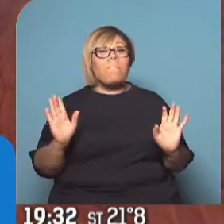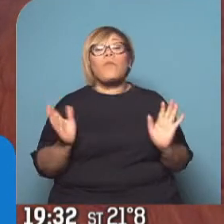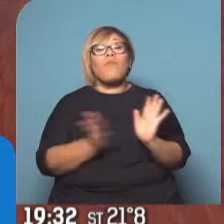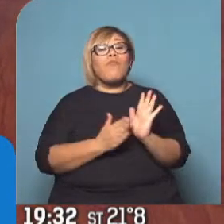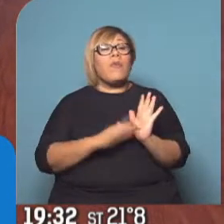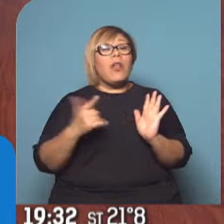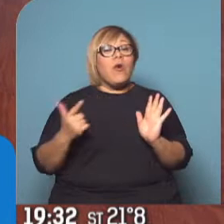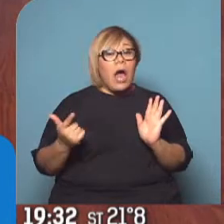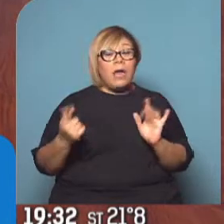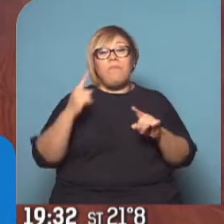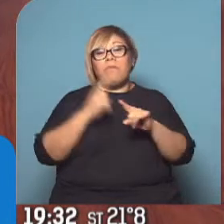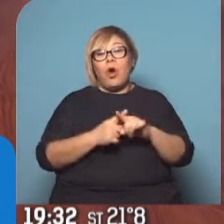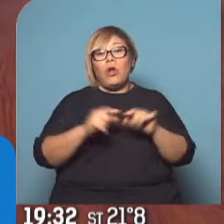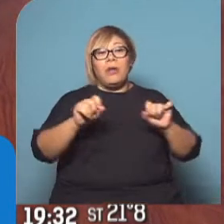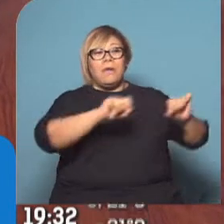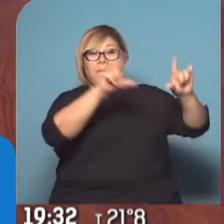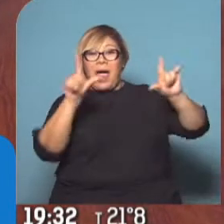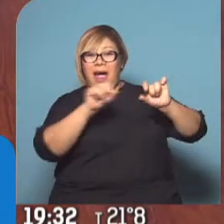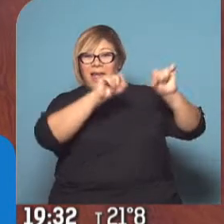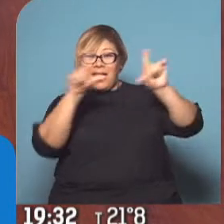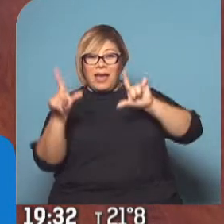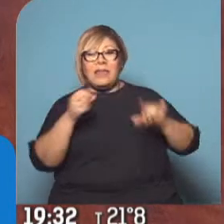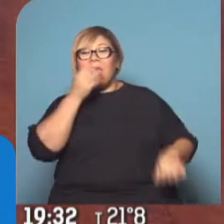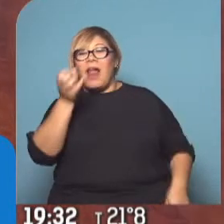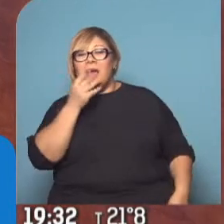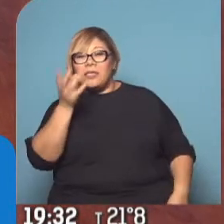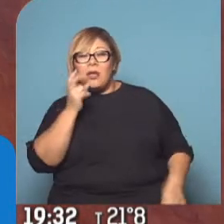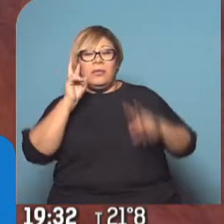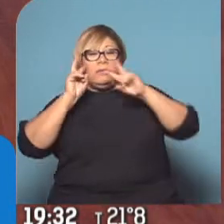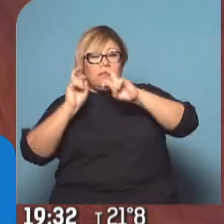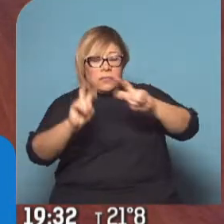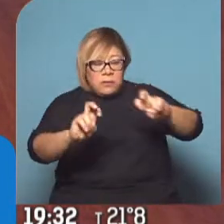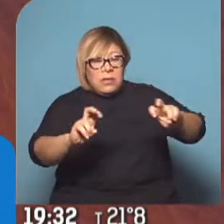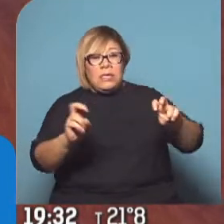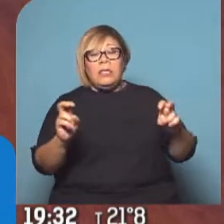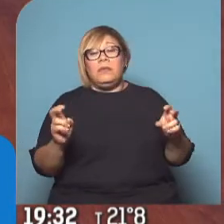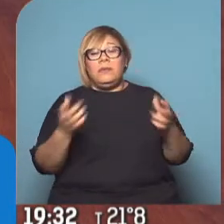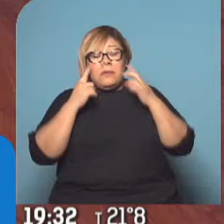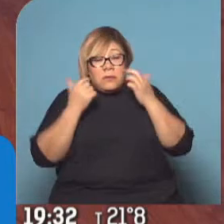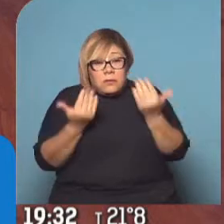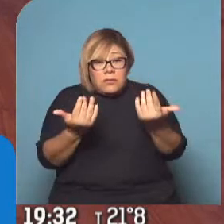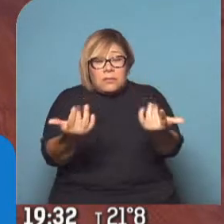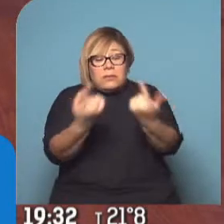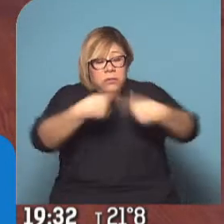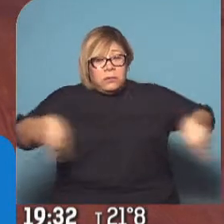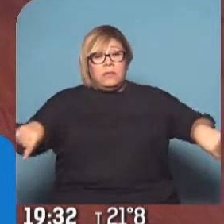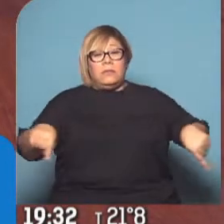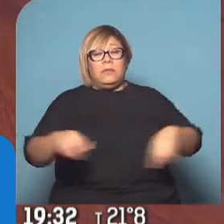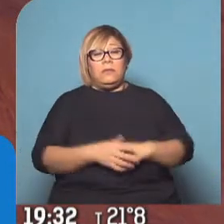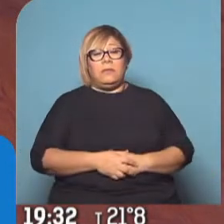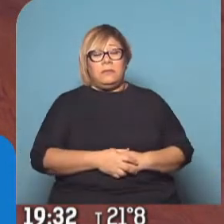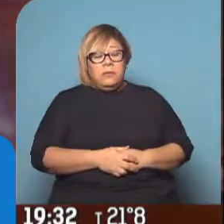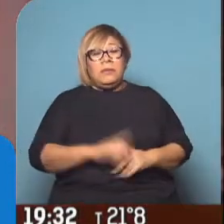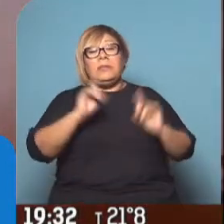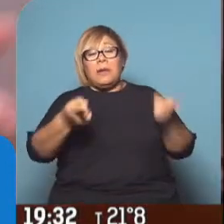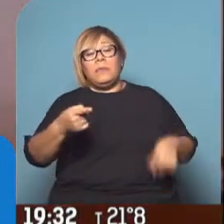por justamente lo que estamos viendo, las imágenes, Claro. declaraciones, pero aparte hechos balística y demás, es decir, la precisión del tiro,